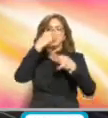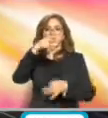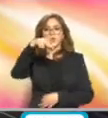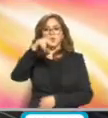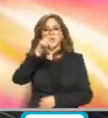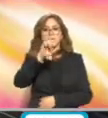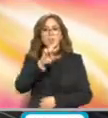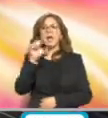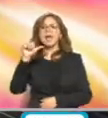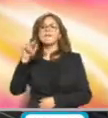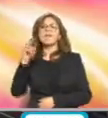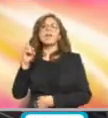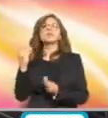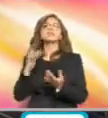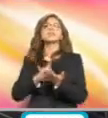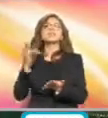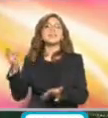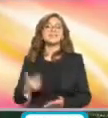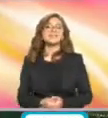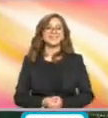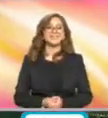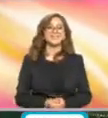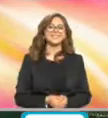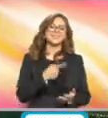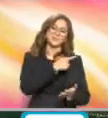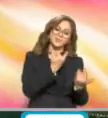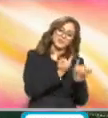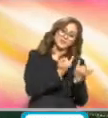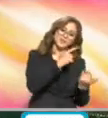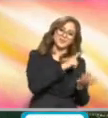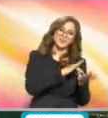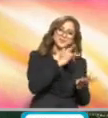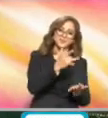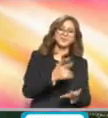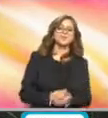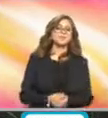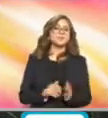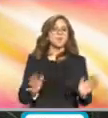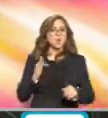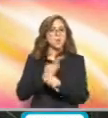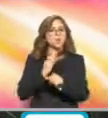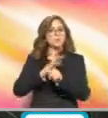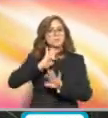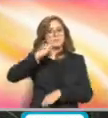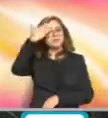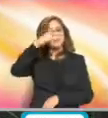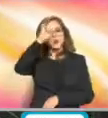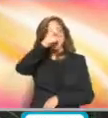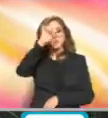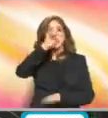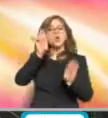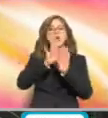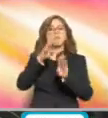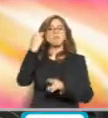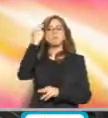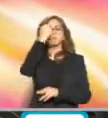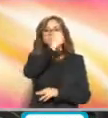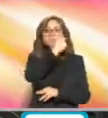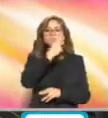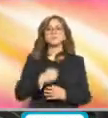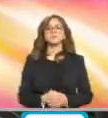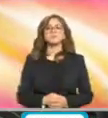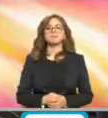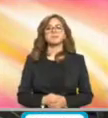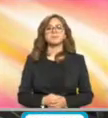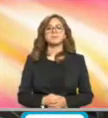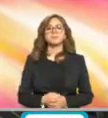nude. Alfredo, muchísimas gracias. Gracias a ustedes, Marbella, muchas muchísimas gracias gracias. también. Gracias. Ya estamos Gracias. al día entonces con este tema del maquillaje y también